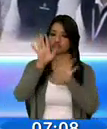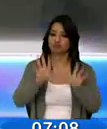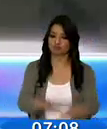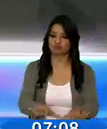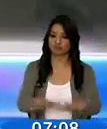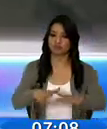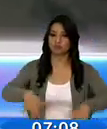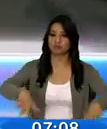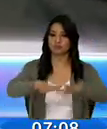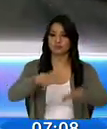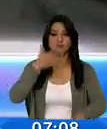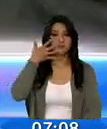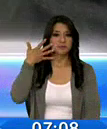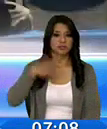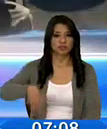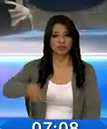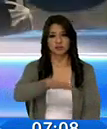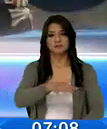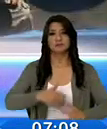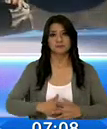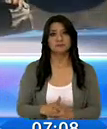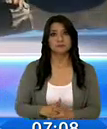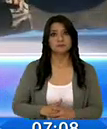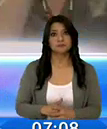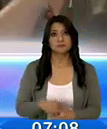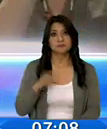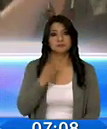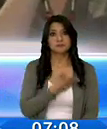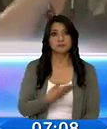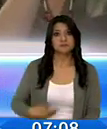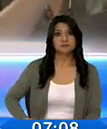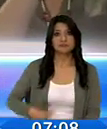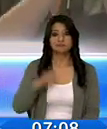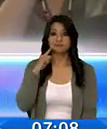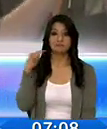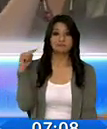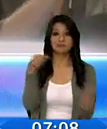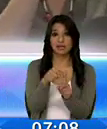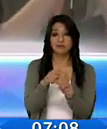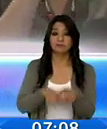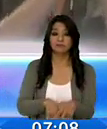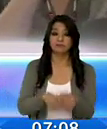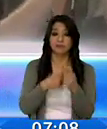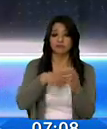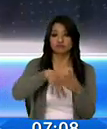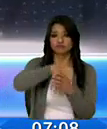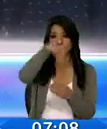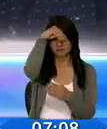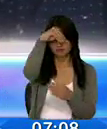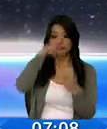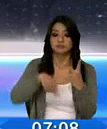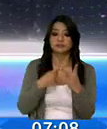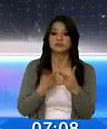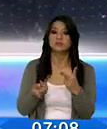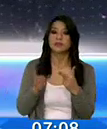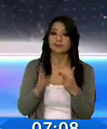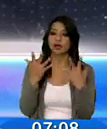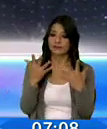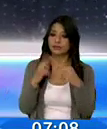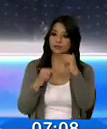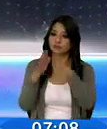región amazónica. El segundo mandatario detalló que la meta es impulsar los emprendimientos, así como ejecutar